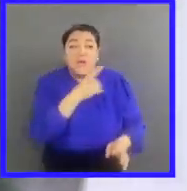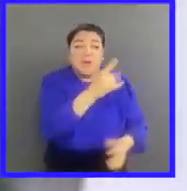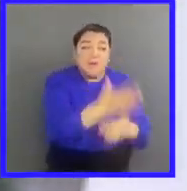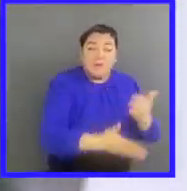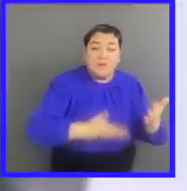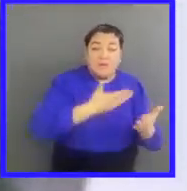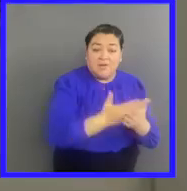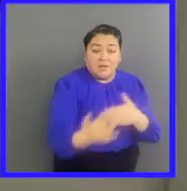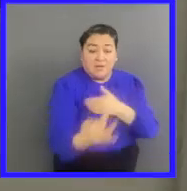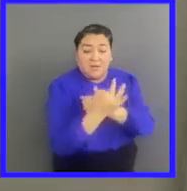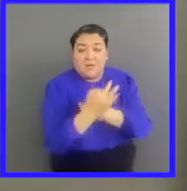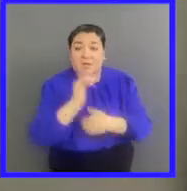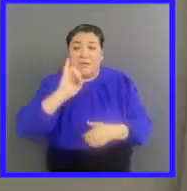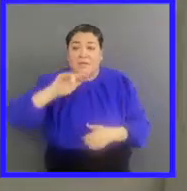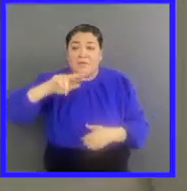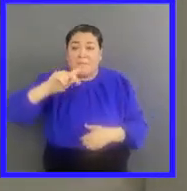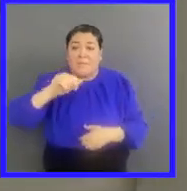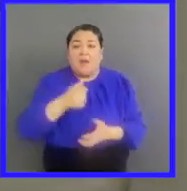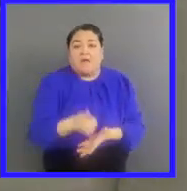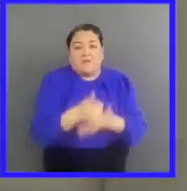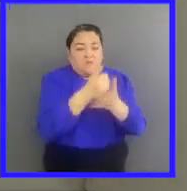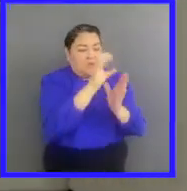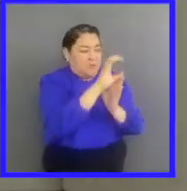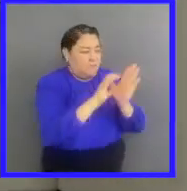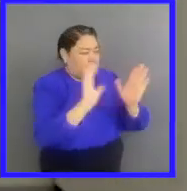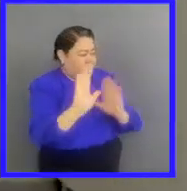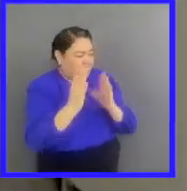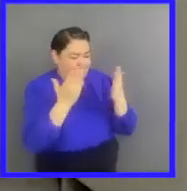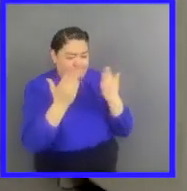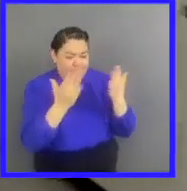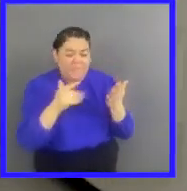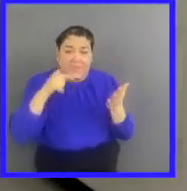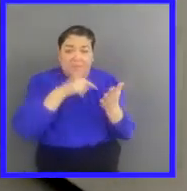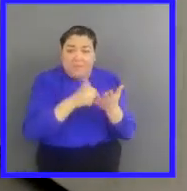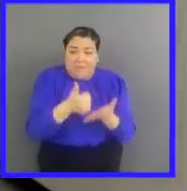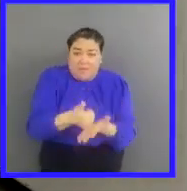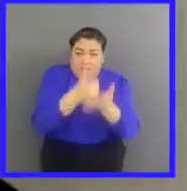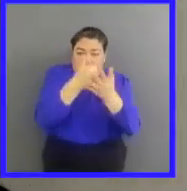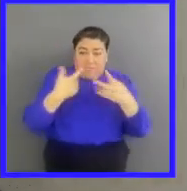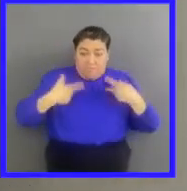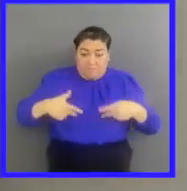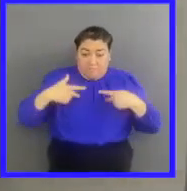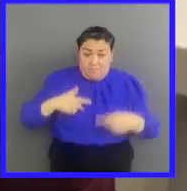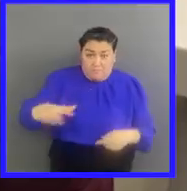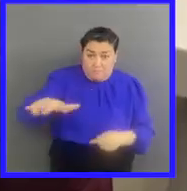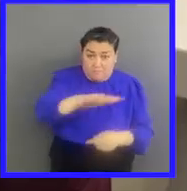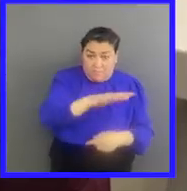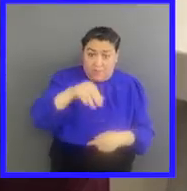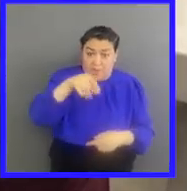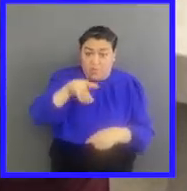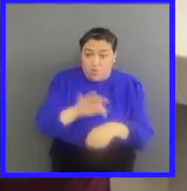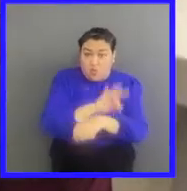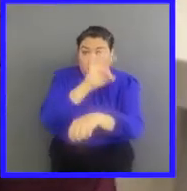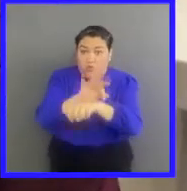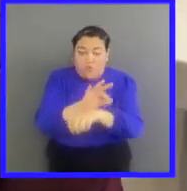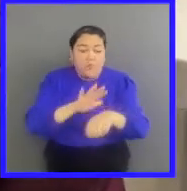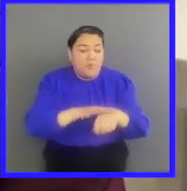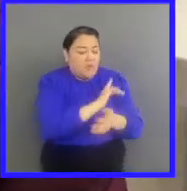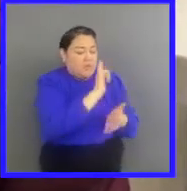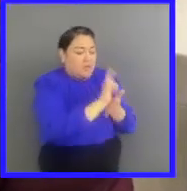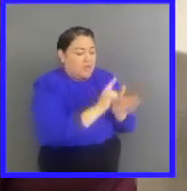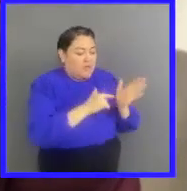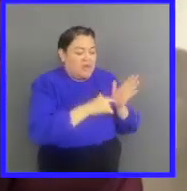control constitucional que sirve para garantizar a las personas una protección en contra de normas generales, actos